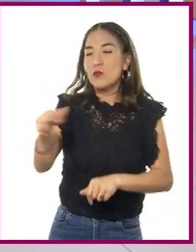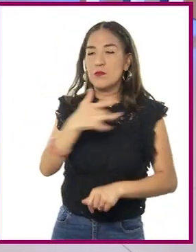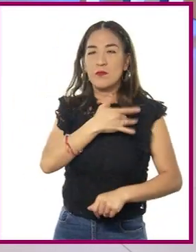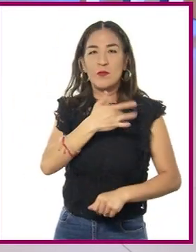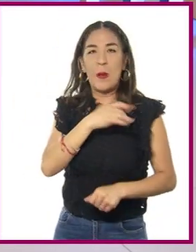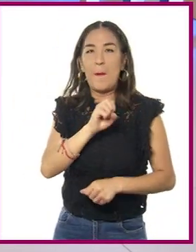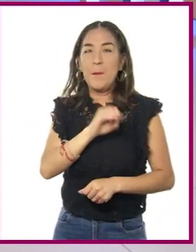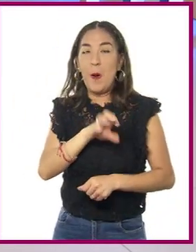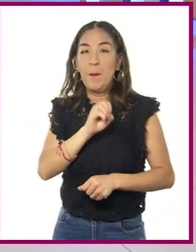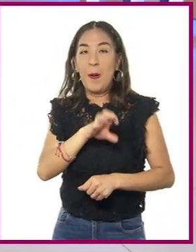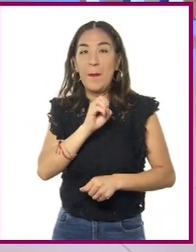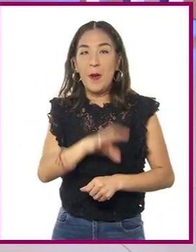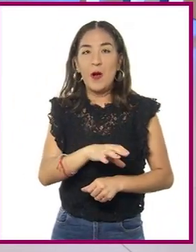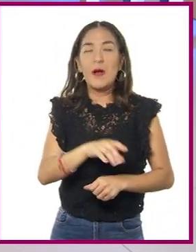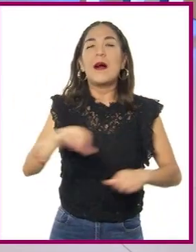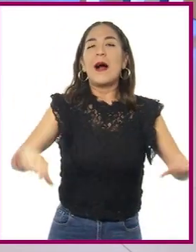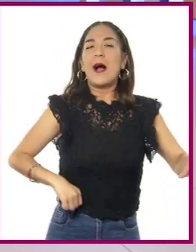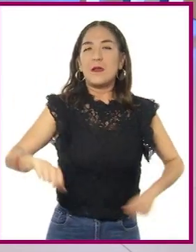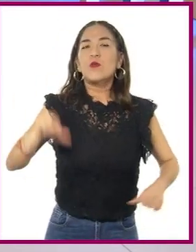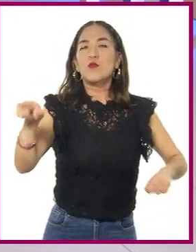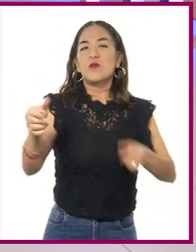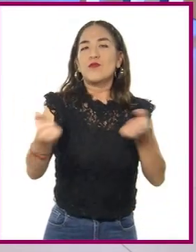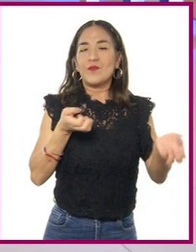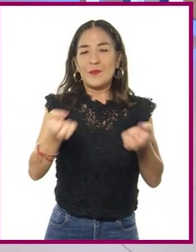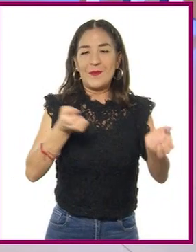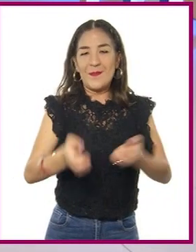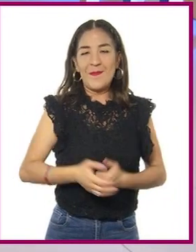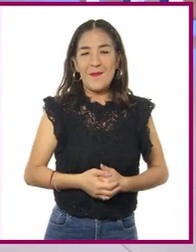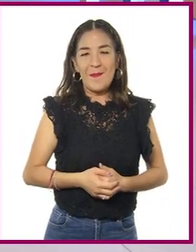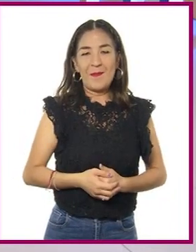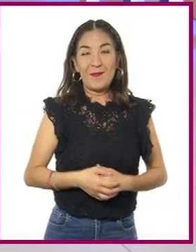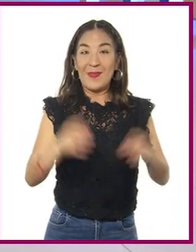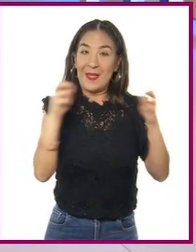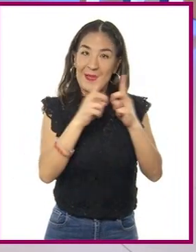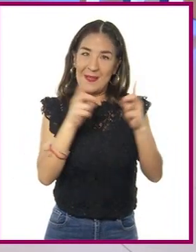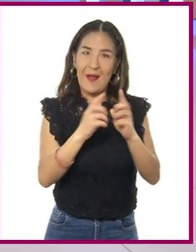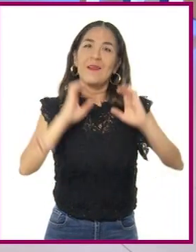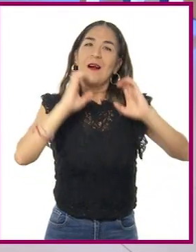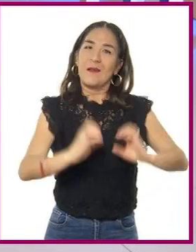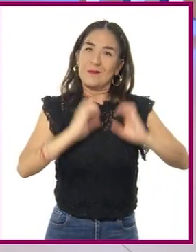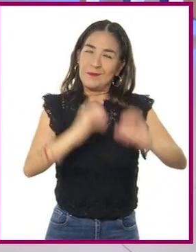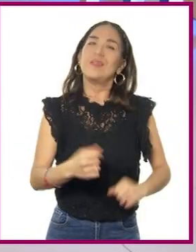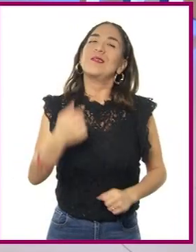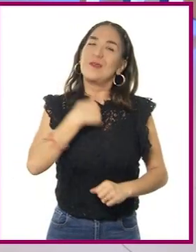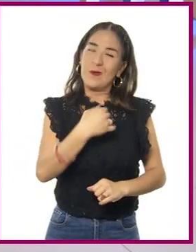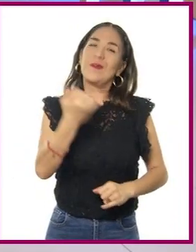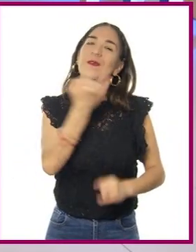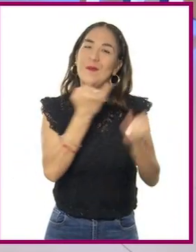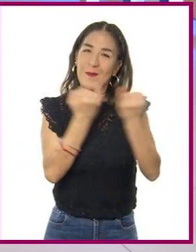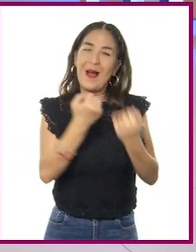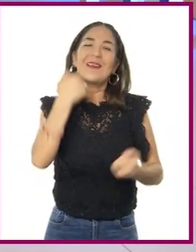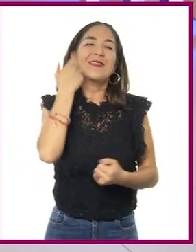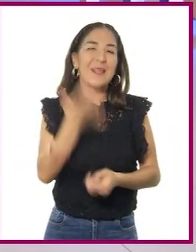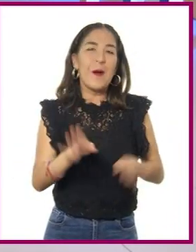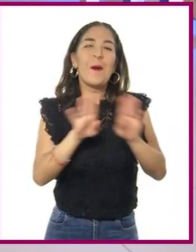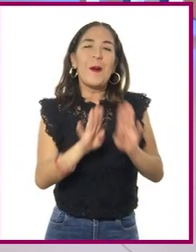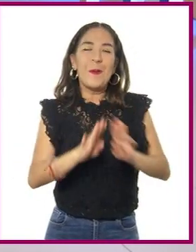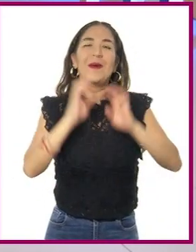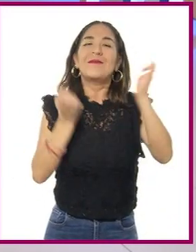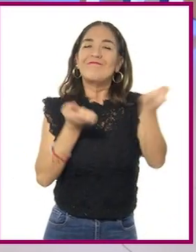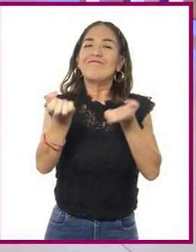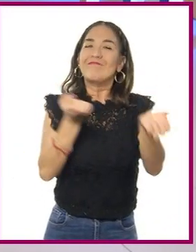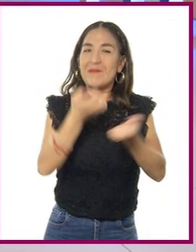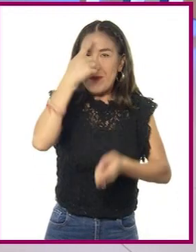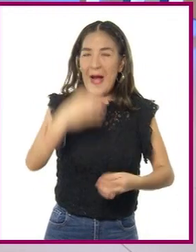cardíaca al realizar una actividad física. Además de una dieta balanceada, procuro ejercitarme para llevar una vida